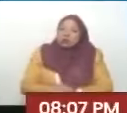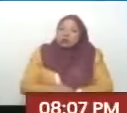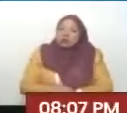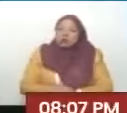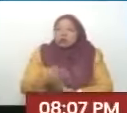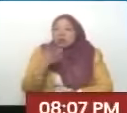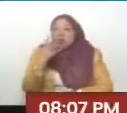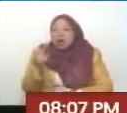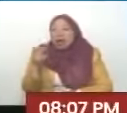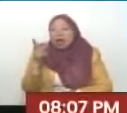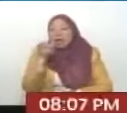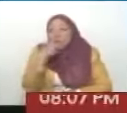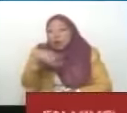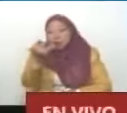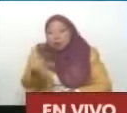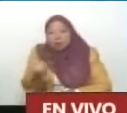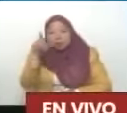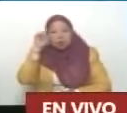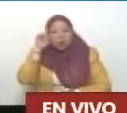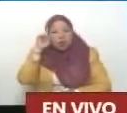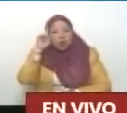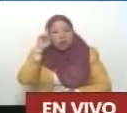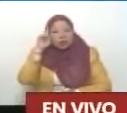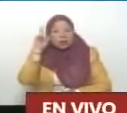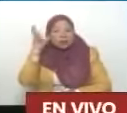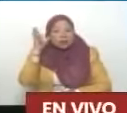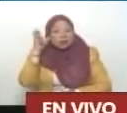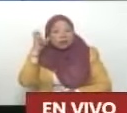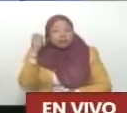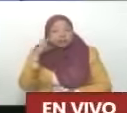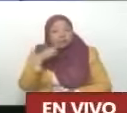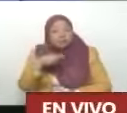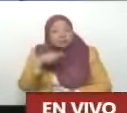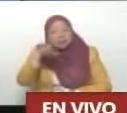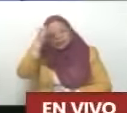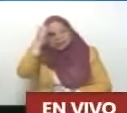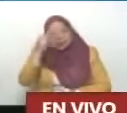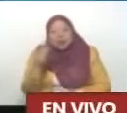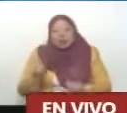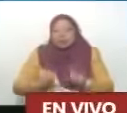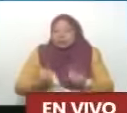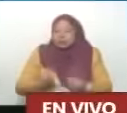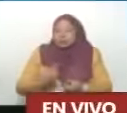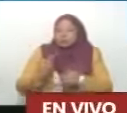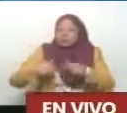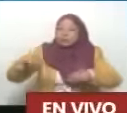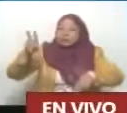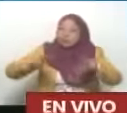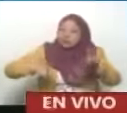buen entendedor, pocas palabras. Esa es mi respuesta, pues. Que viva la libertad de expresión de Venezuela.